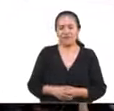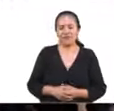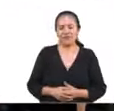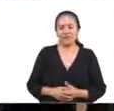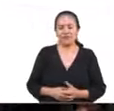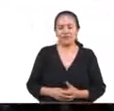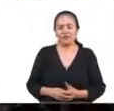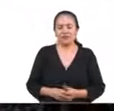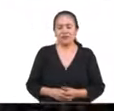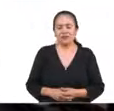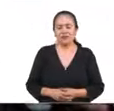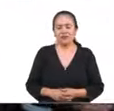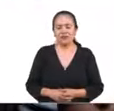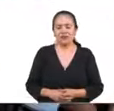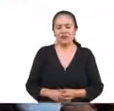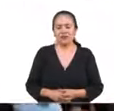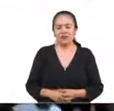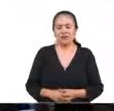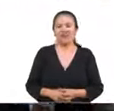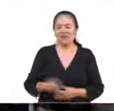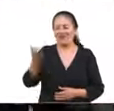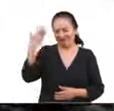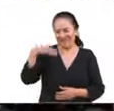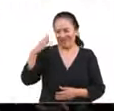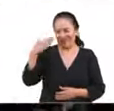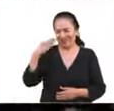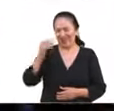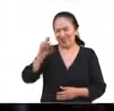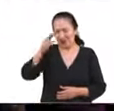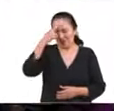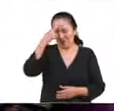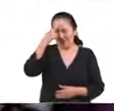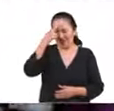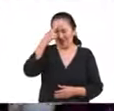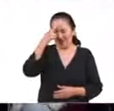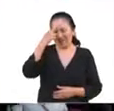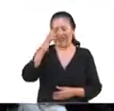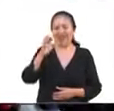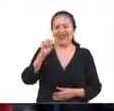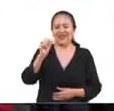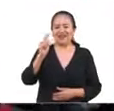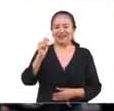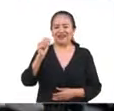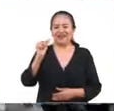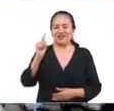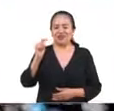que la estatua de Colón, que significa